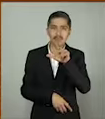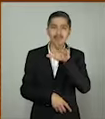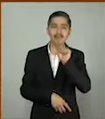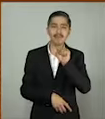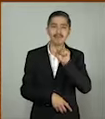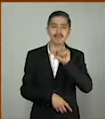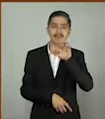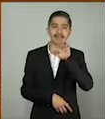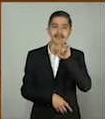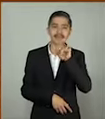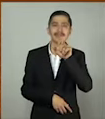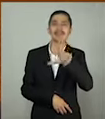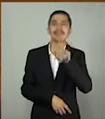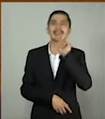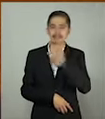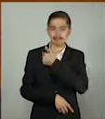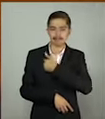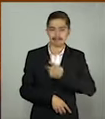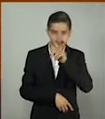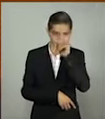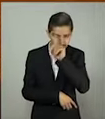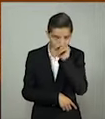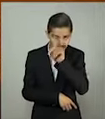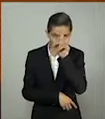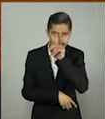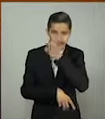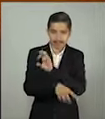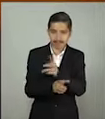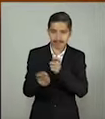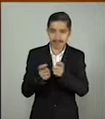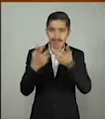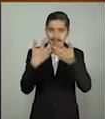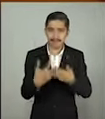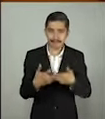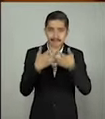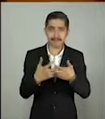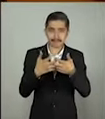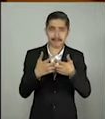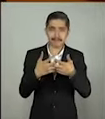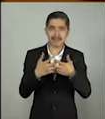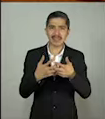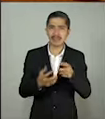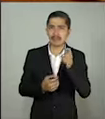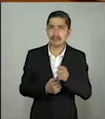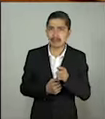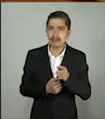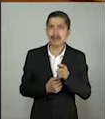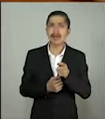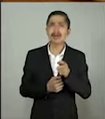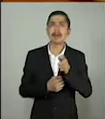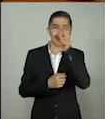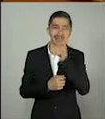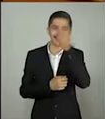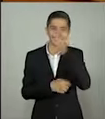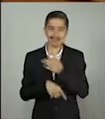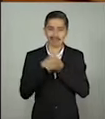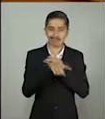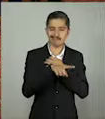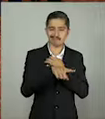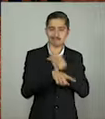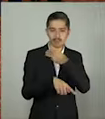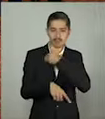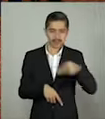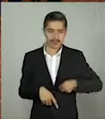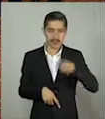José Luis Esquivel, presidente del Consejo Coordinador Empresarial del puerto de